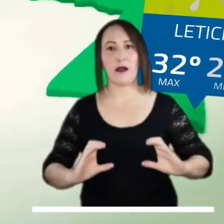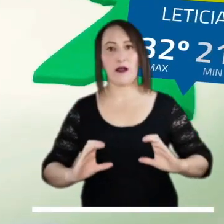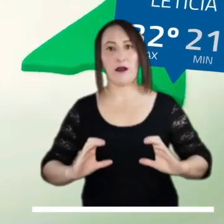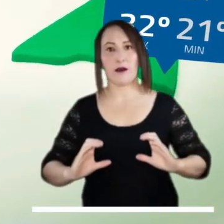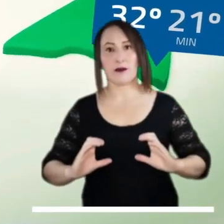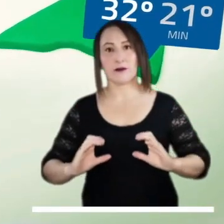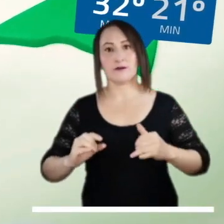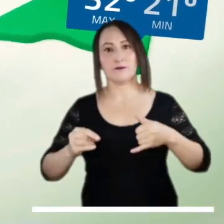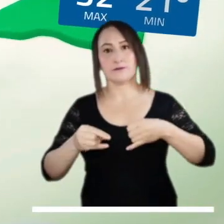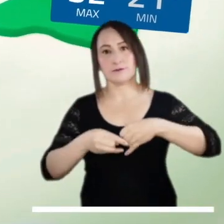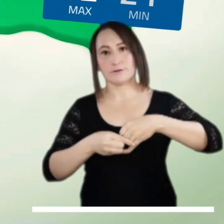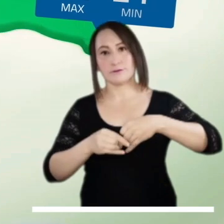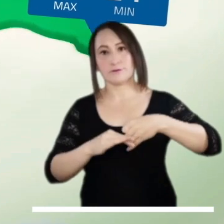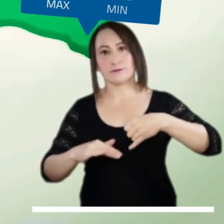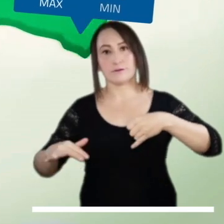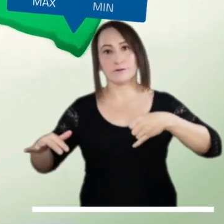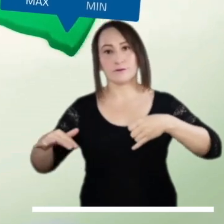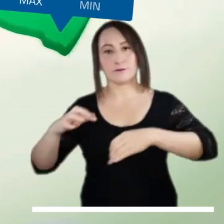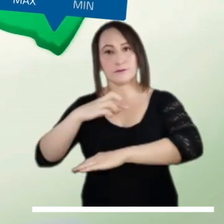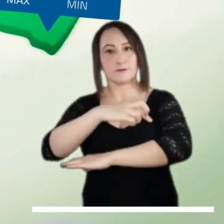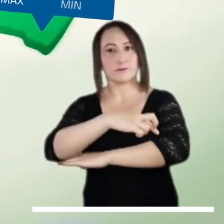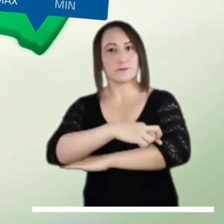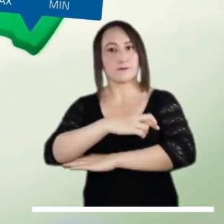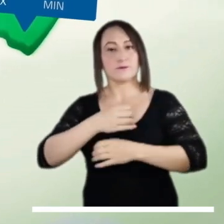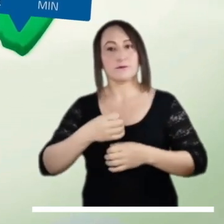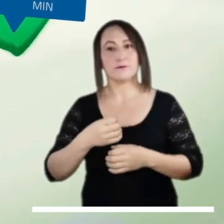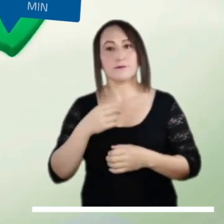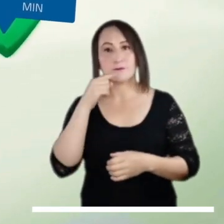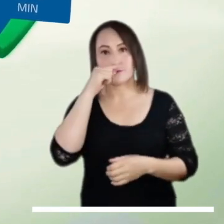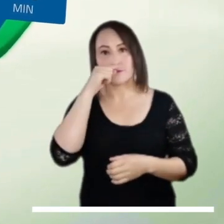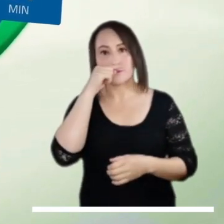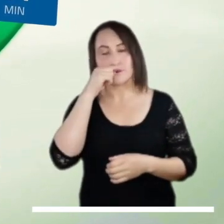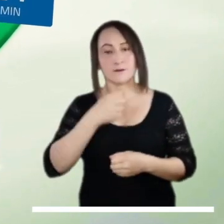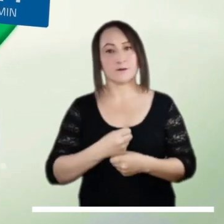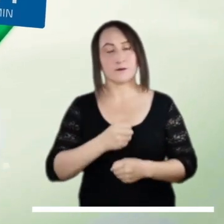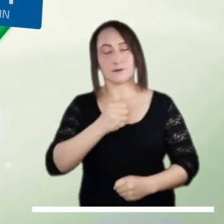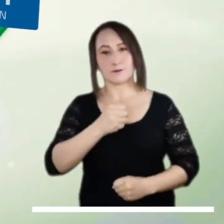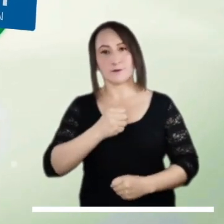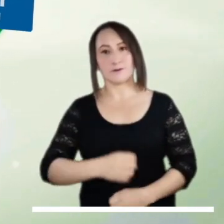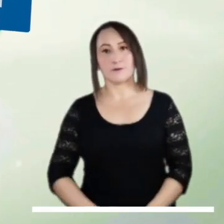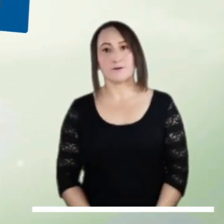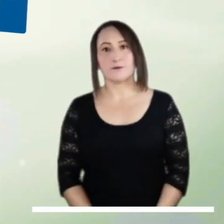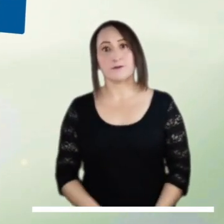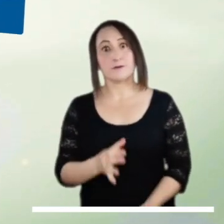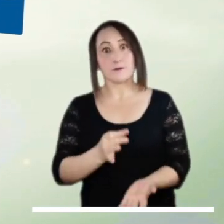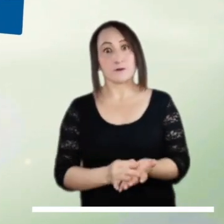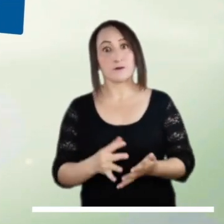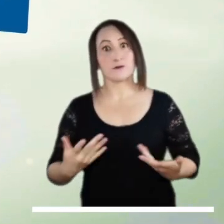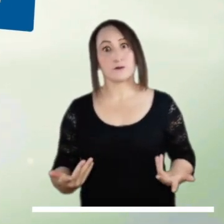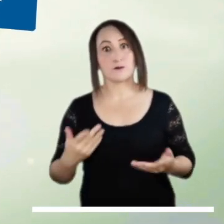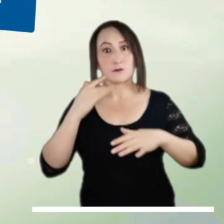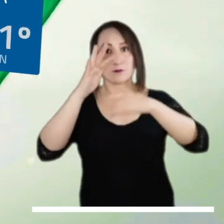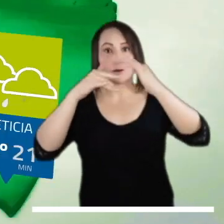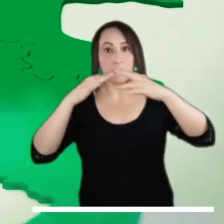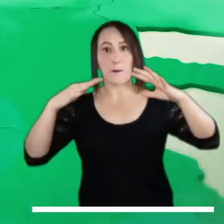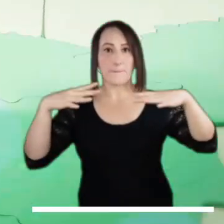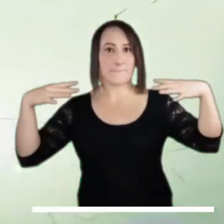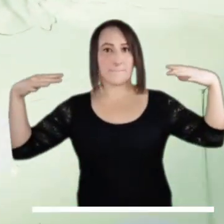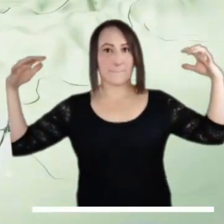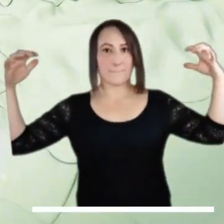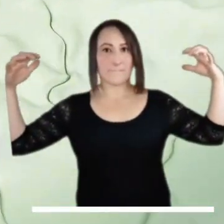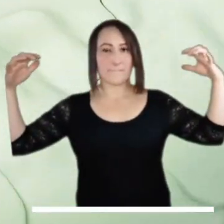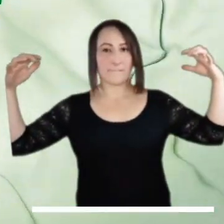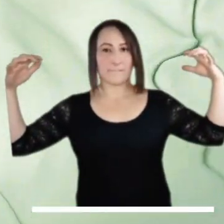generarán importantes precipitaciones en Caquetá, Guainía, Putumayo, Amazonas y Vaupés. Finalmente, en la capital